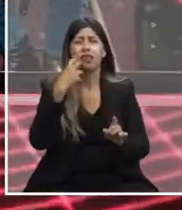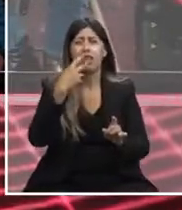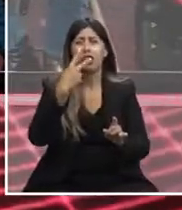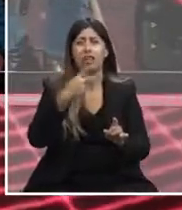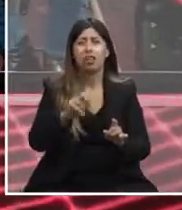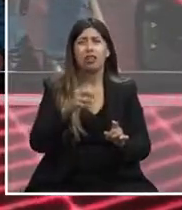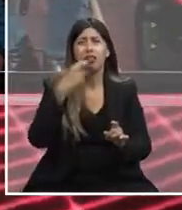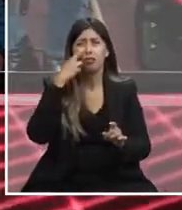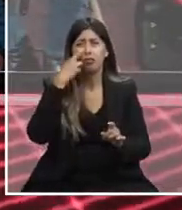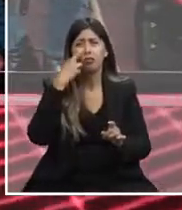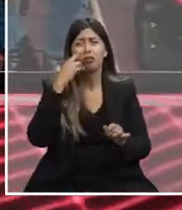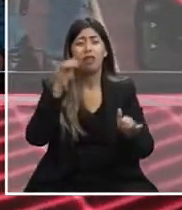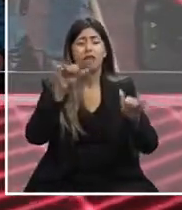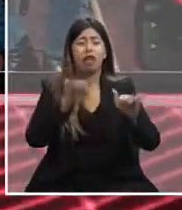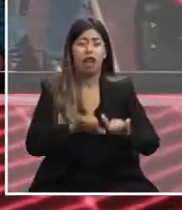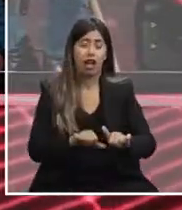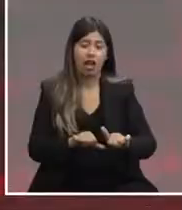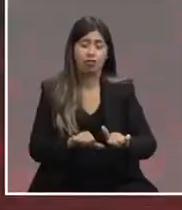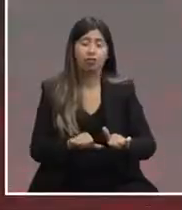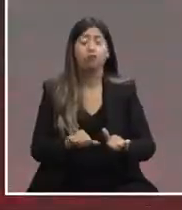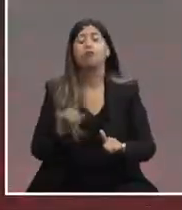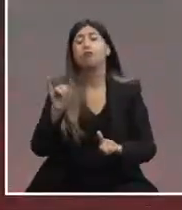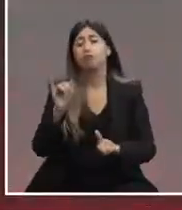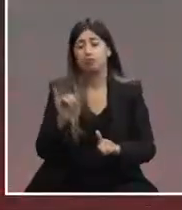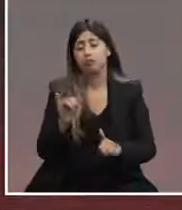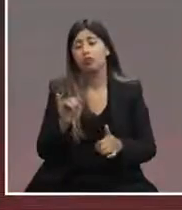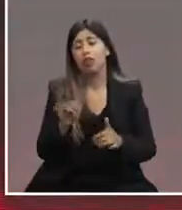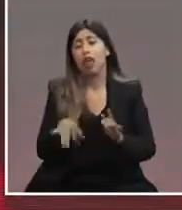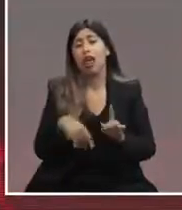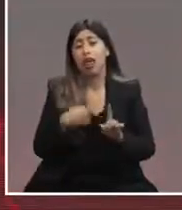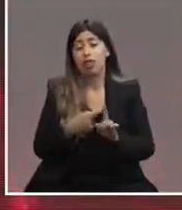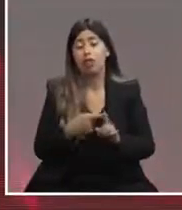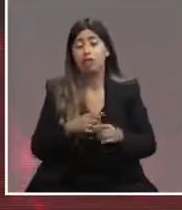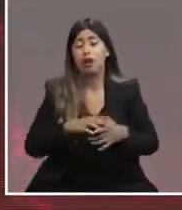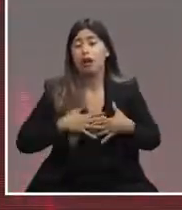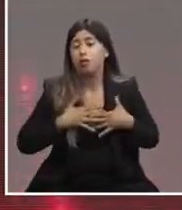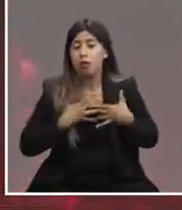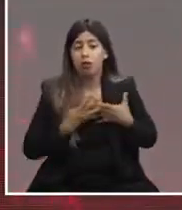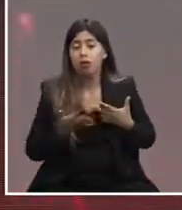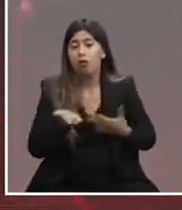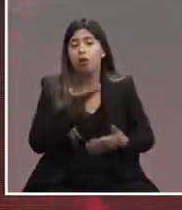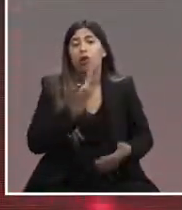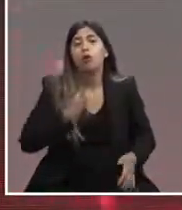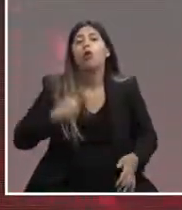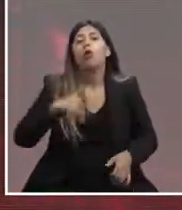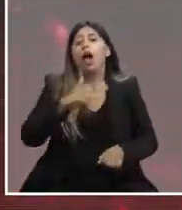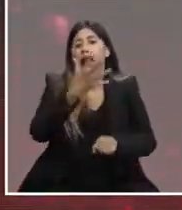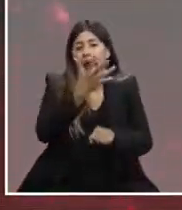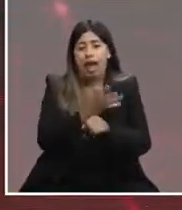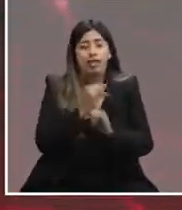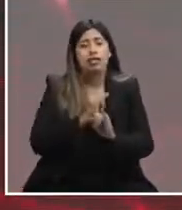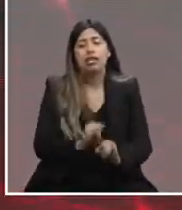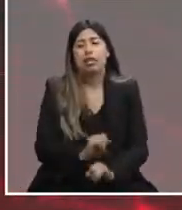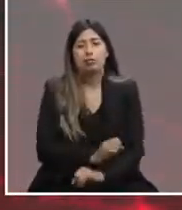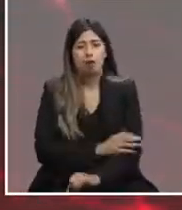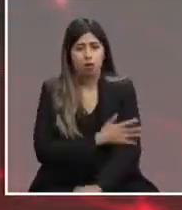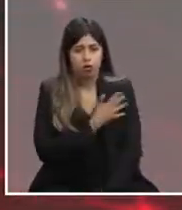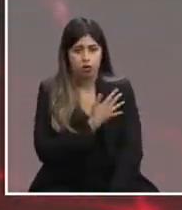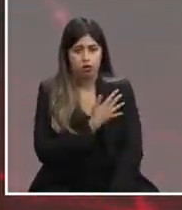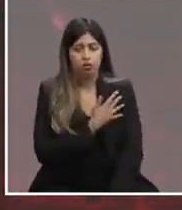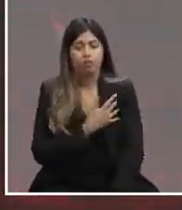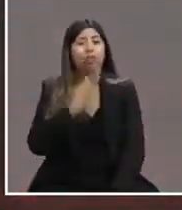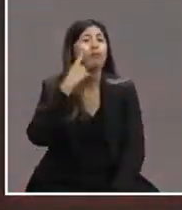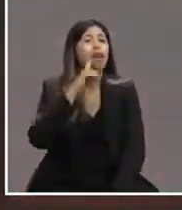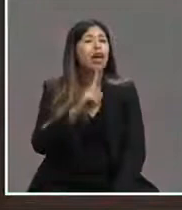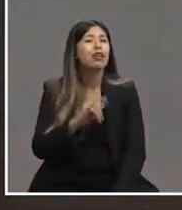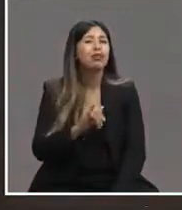Fracaso. Que es, además, una condición completamente emotiva, emocional. Nosotros estamos siempre en algún tipo de emoción. Pero sí creo